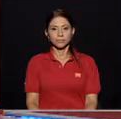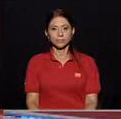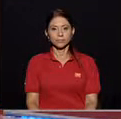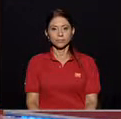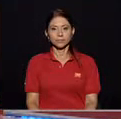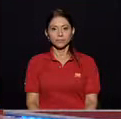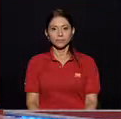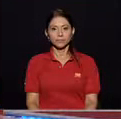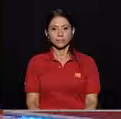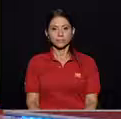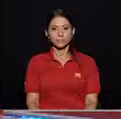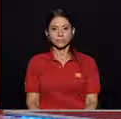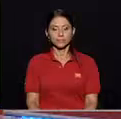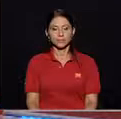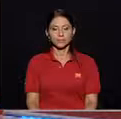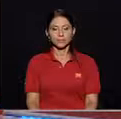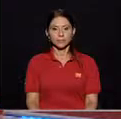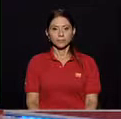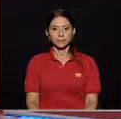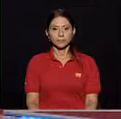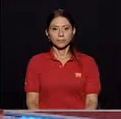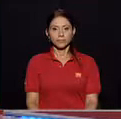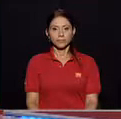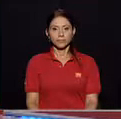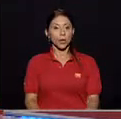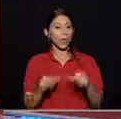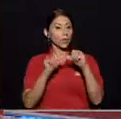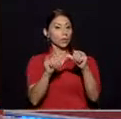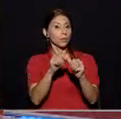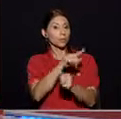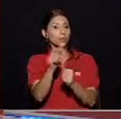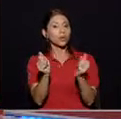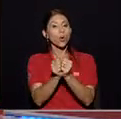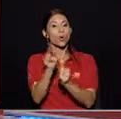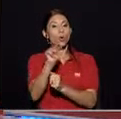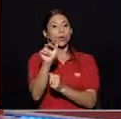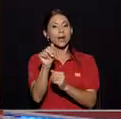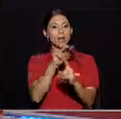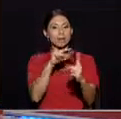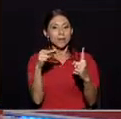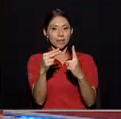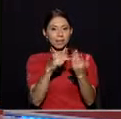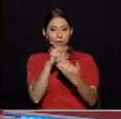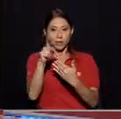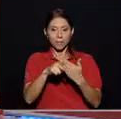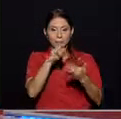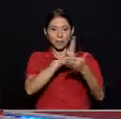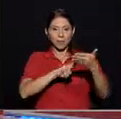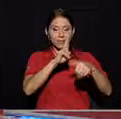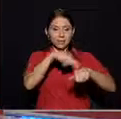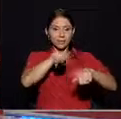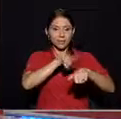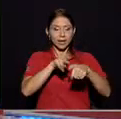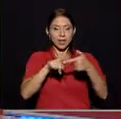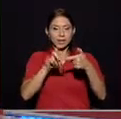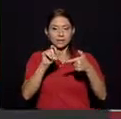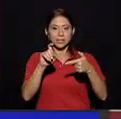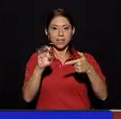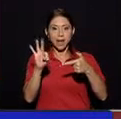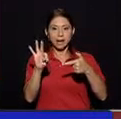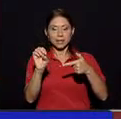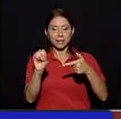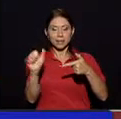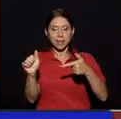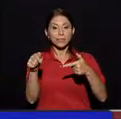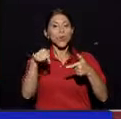campañas, trabajo con las comunidades y demás. Sin embargo, a la hora que uno ve la encuesta, la gente también sabe eso. La gente también sabe eso,